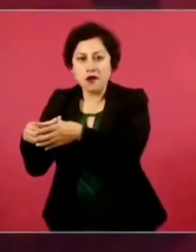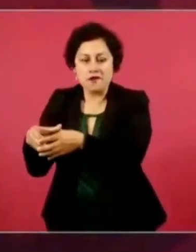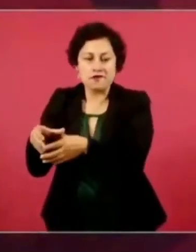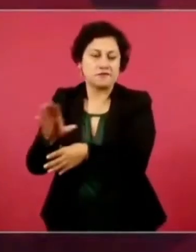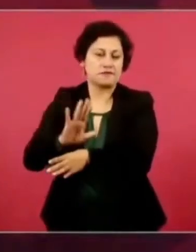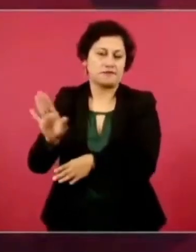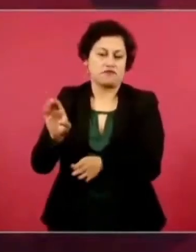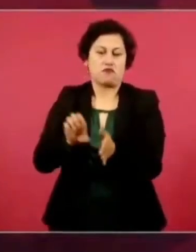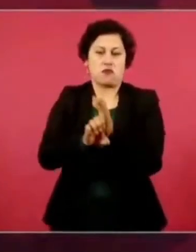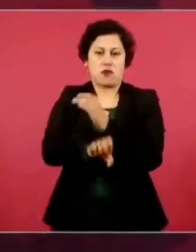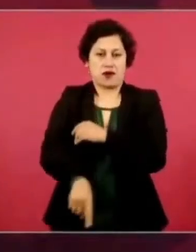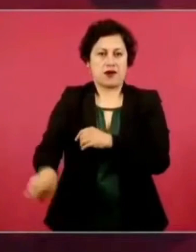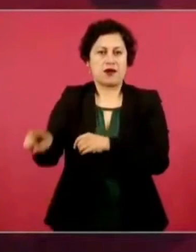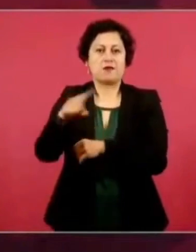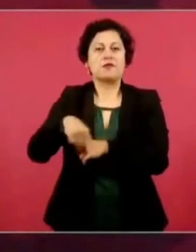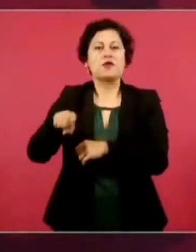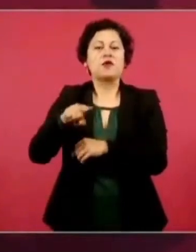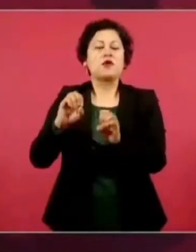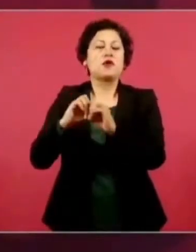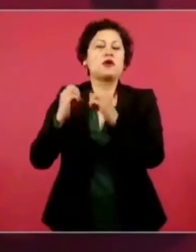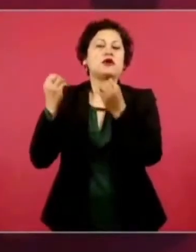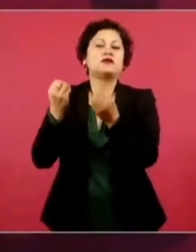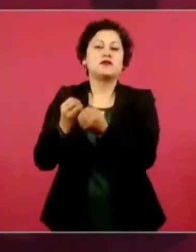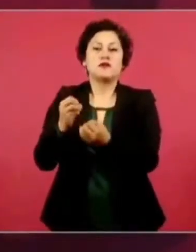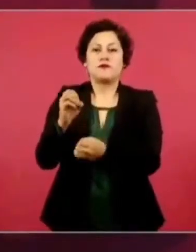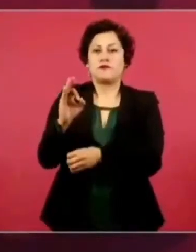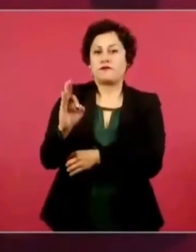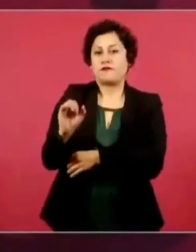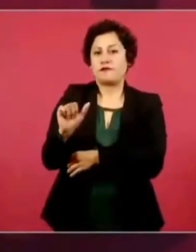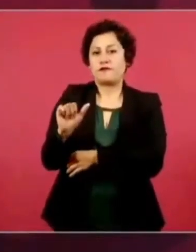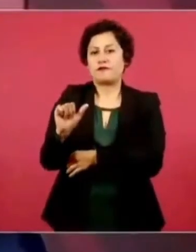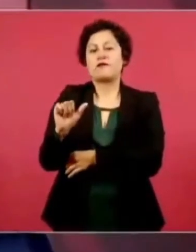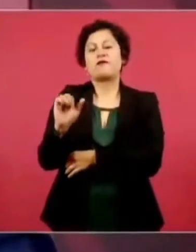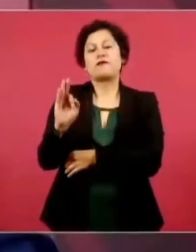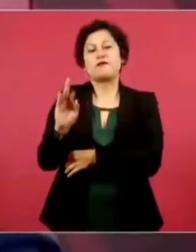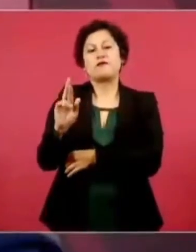Francisco Villa, que es la